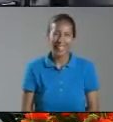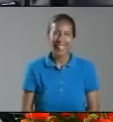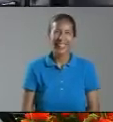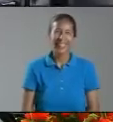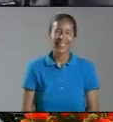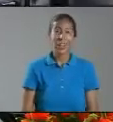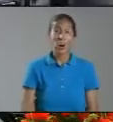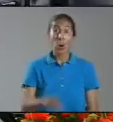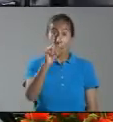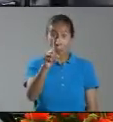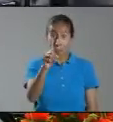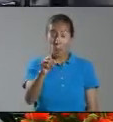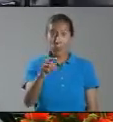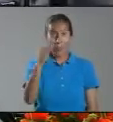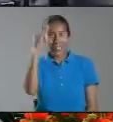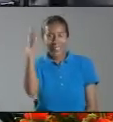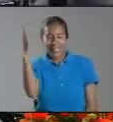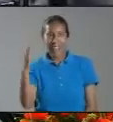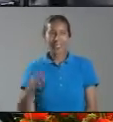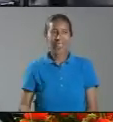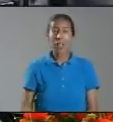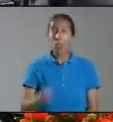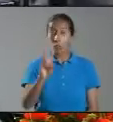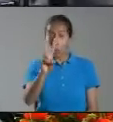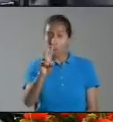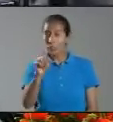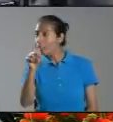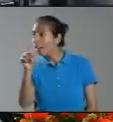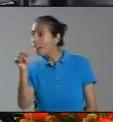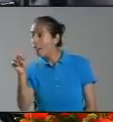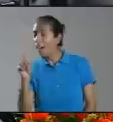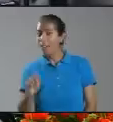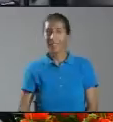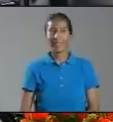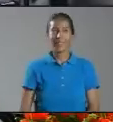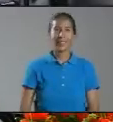Mire, solo uno. Bueno, no sé, uno, dos.